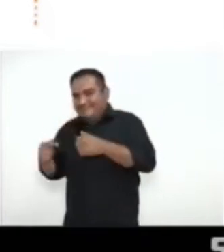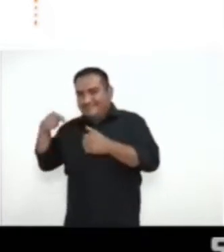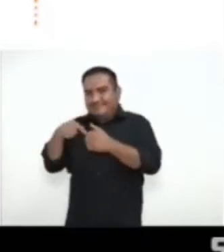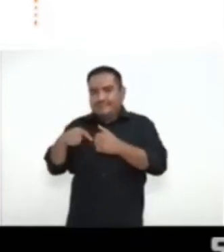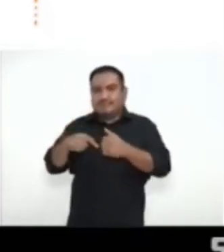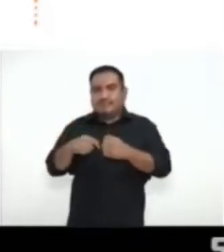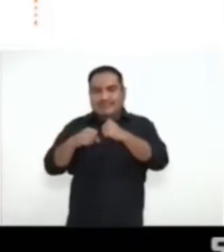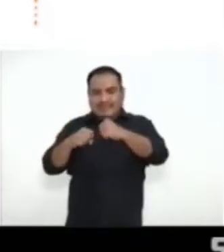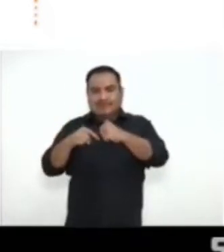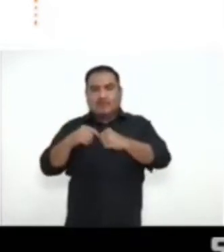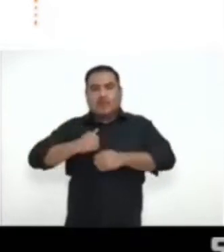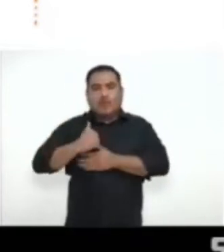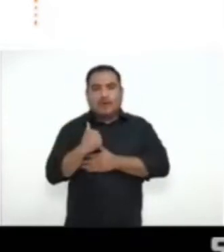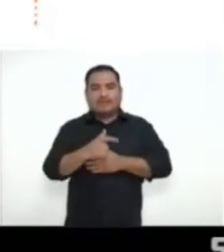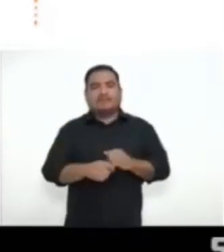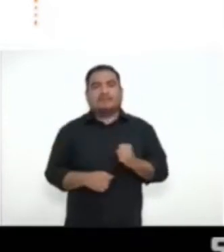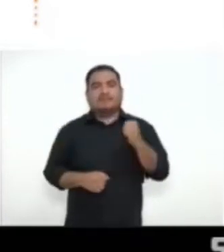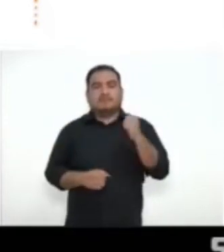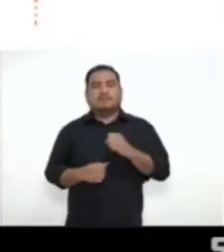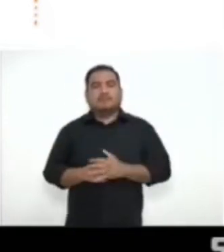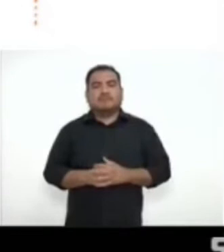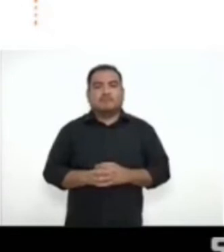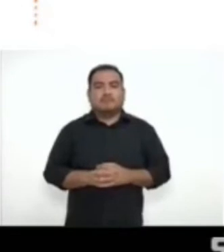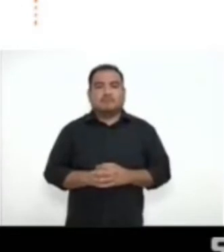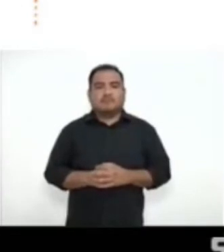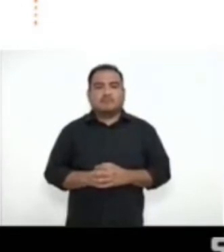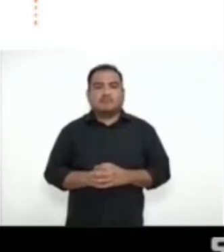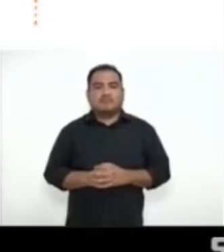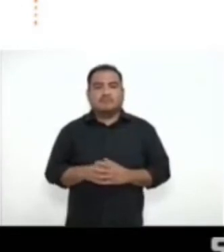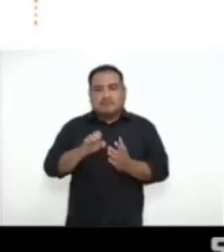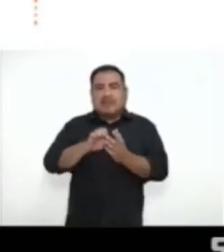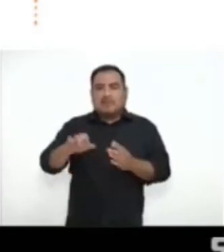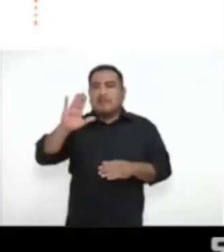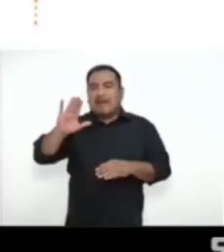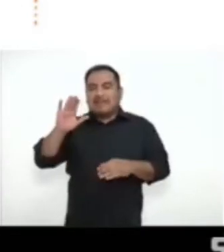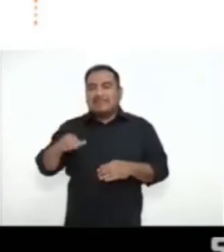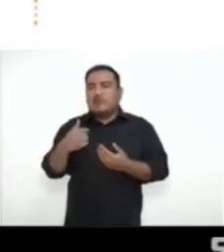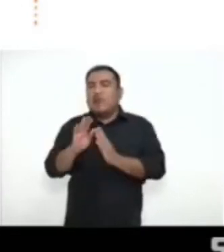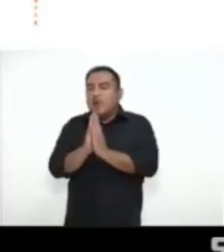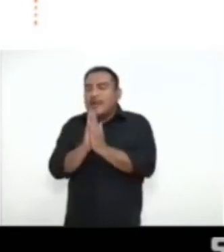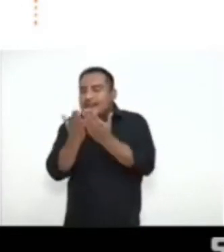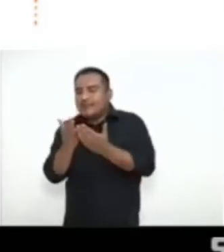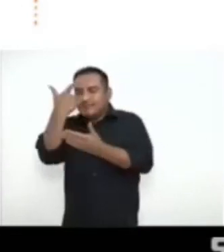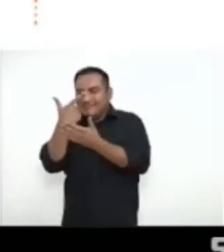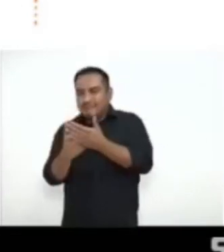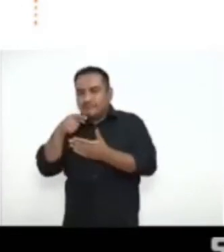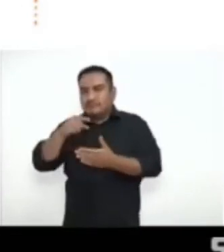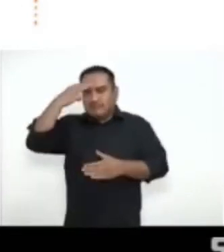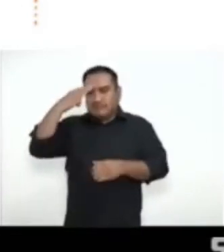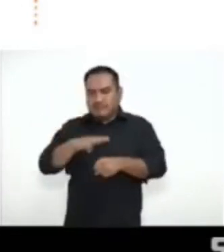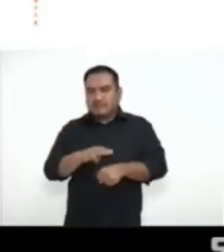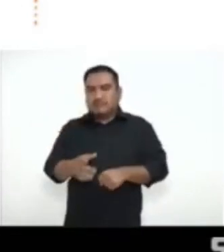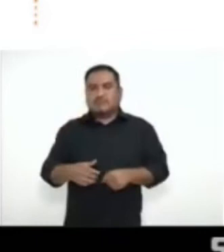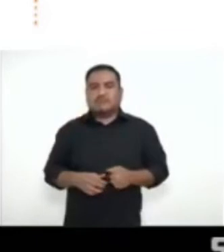almacenados en esa parte de los recuerdos. ¿Se acuerdan que dijimos un directorio de recuerdos? En los recuerdos, en